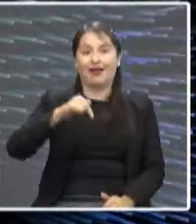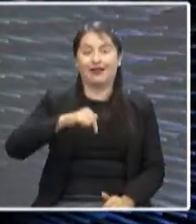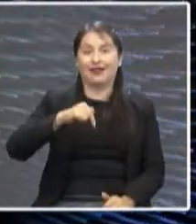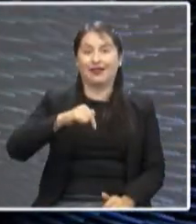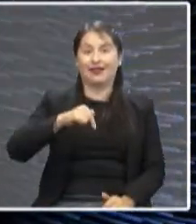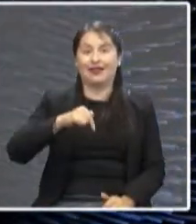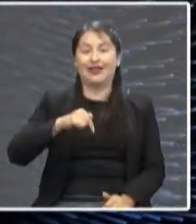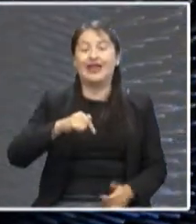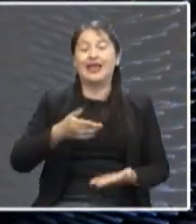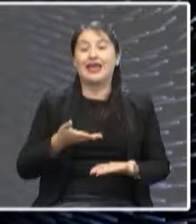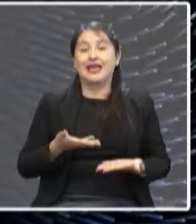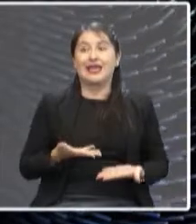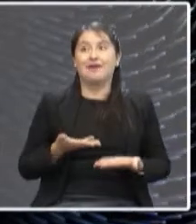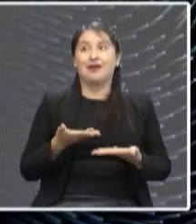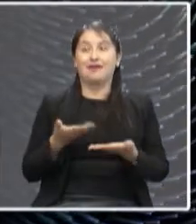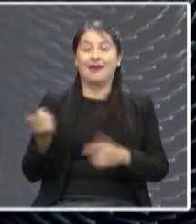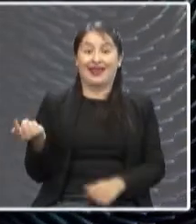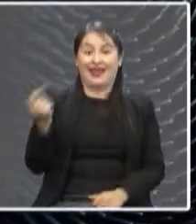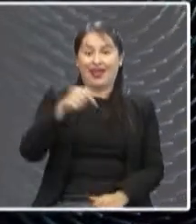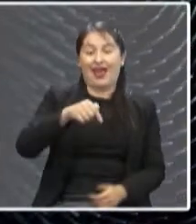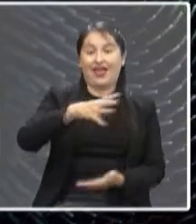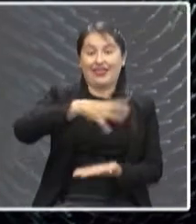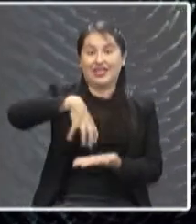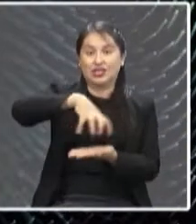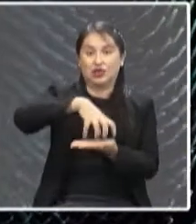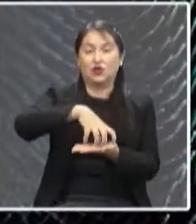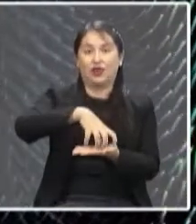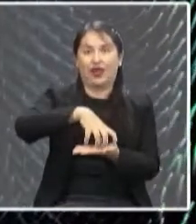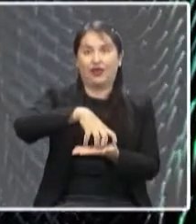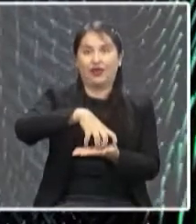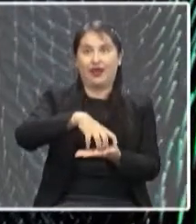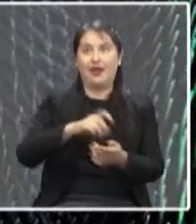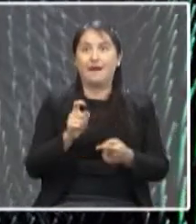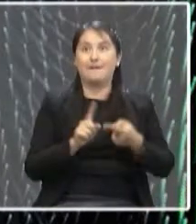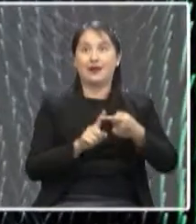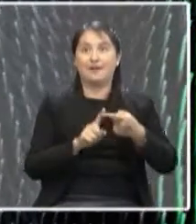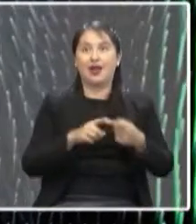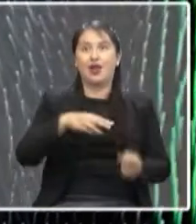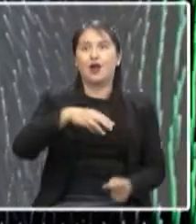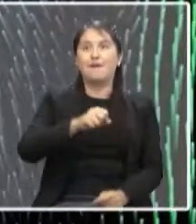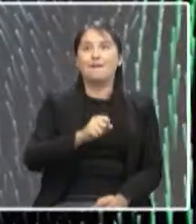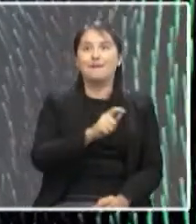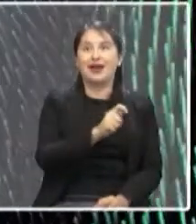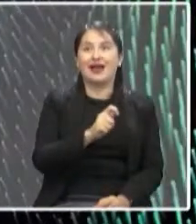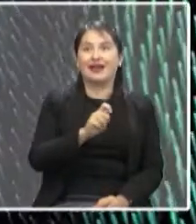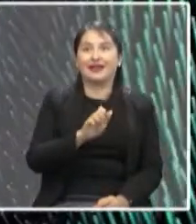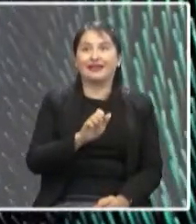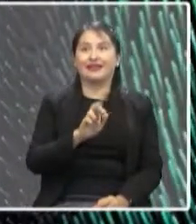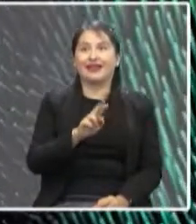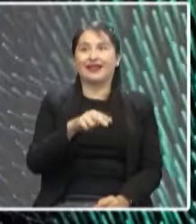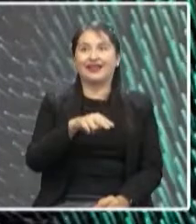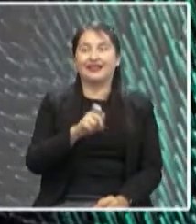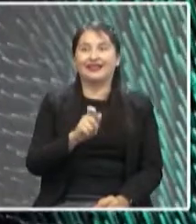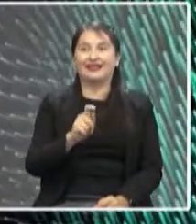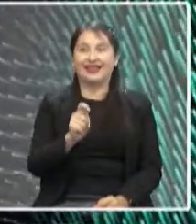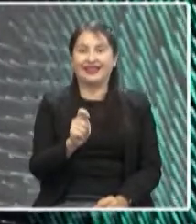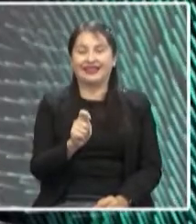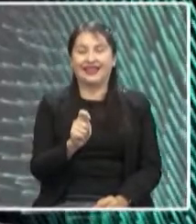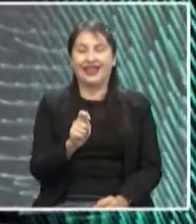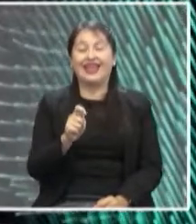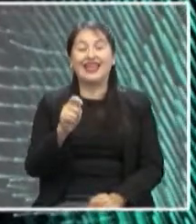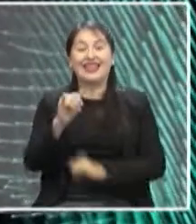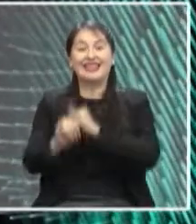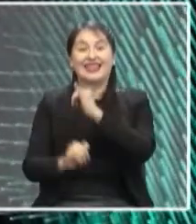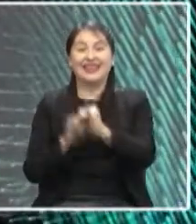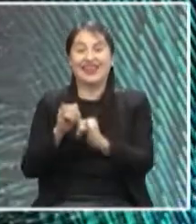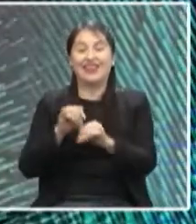Silicon Valley hace 10 años. La primera es Matternet. Como ven el nombre, es un Internet de materia. En ese tiempo, hace